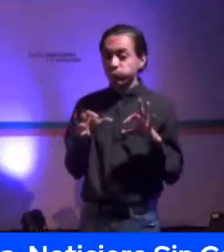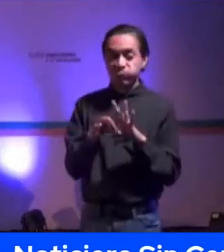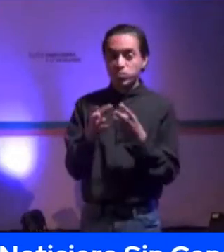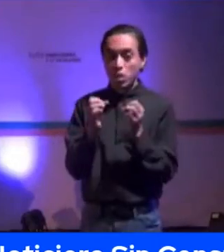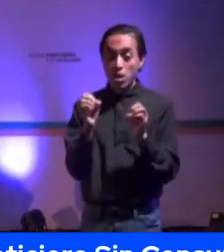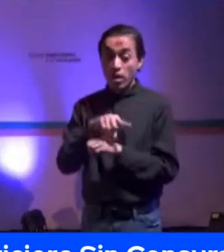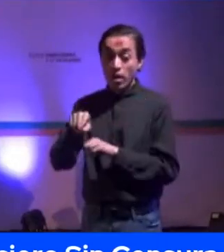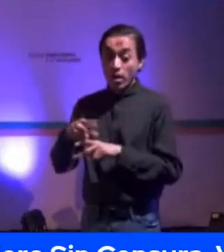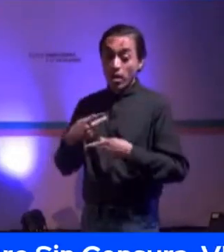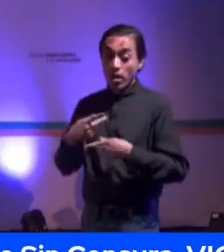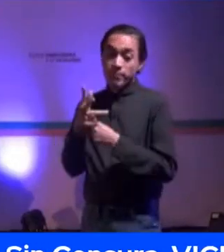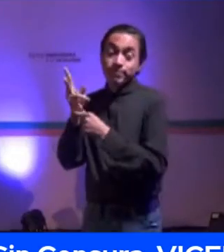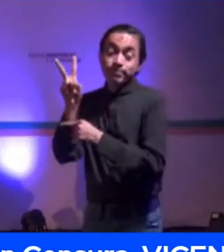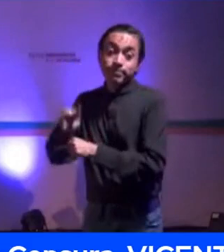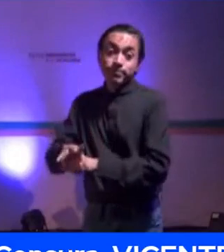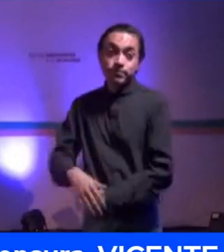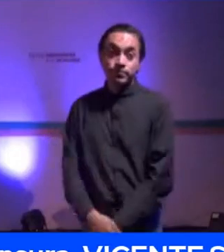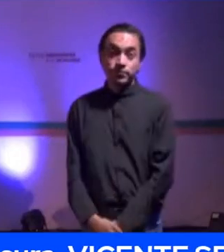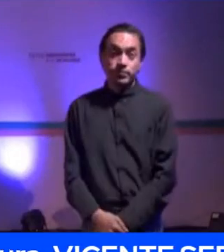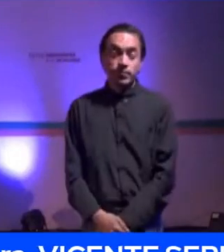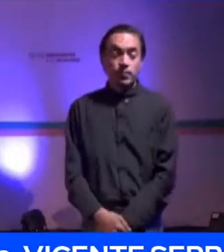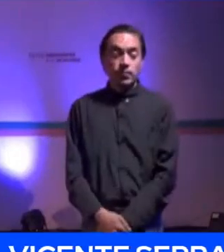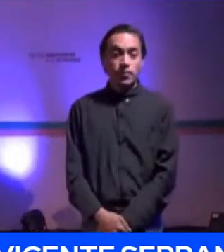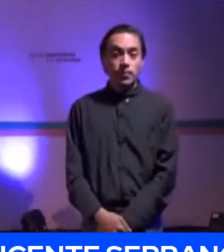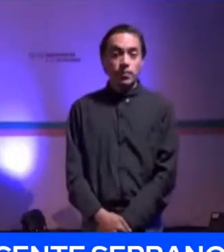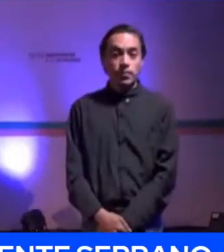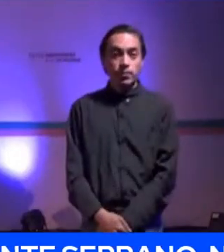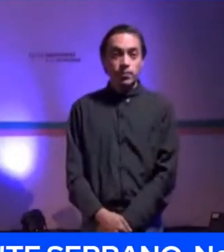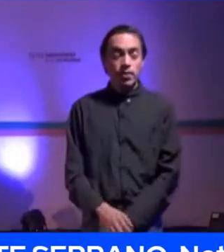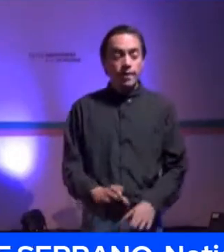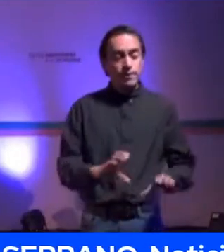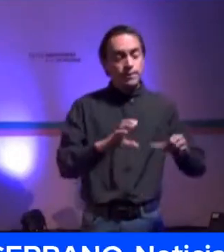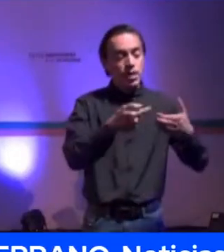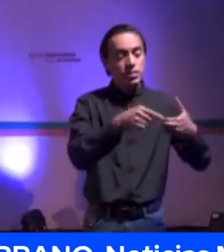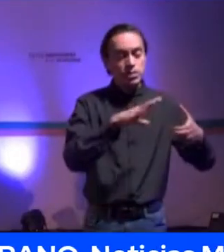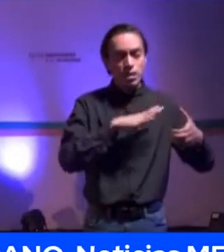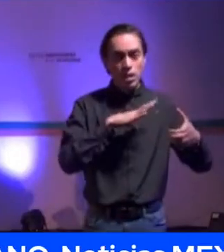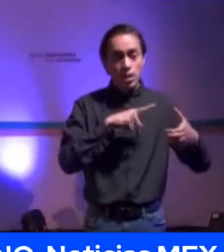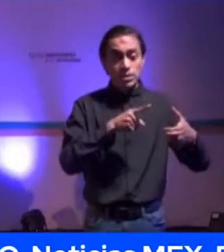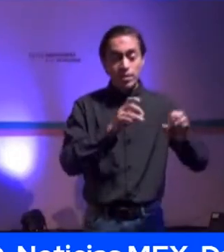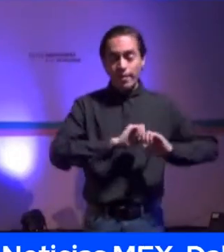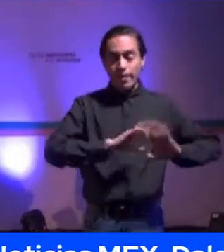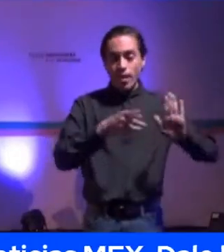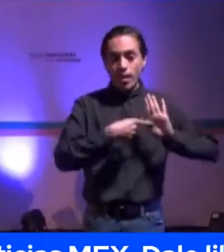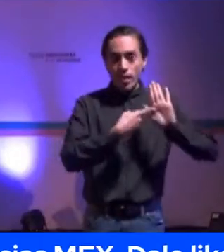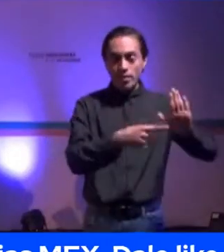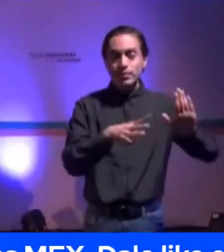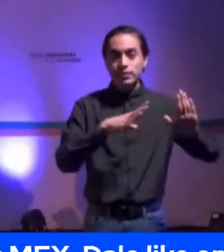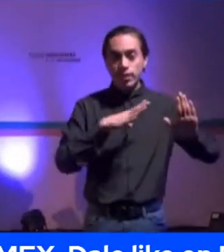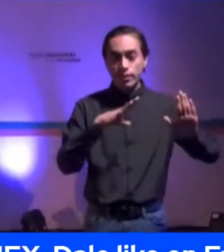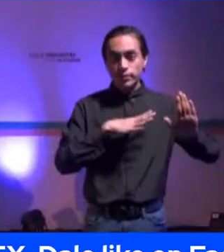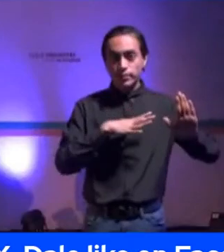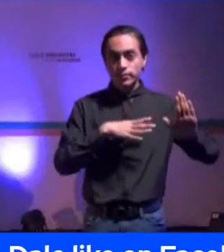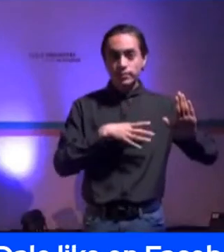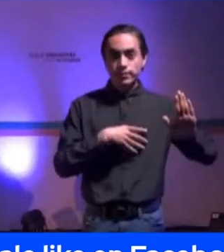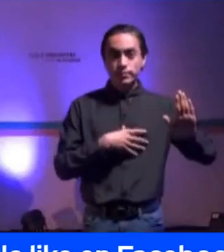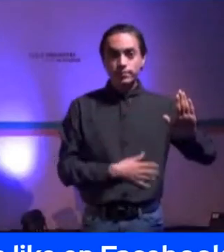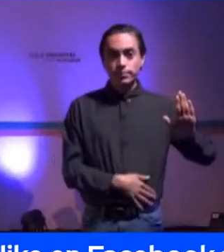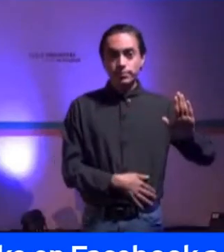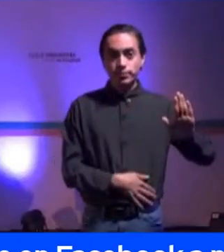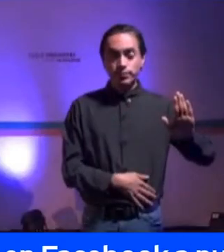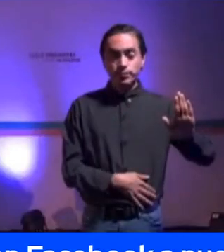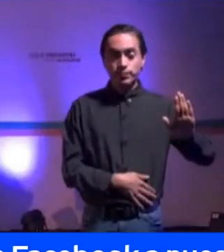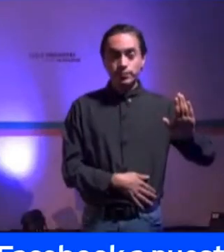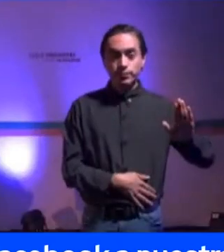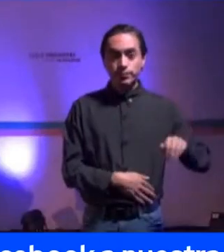la verdad. Y ahí en Bacadehuachi es el claro ejemplo de cómo esto